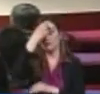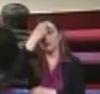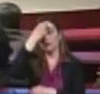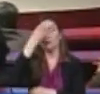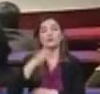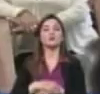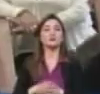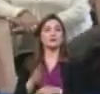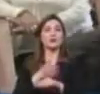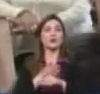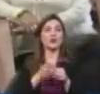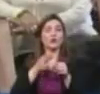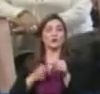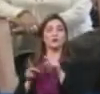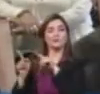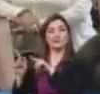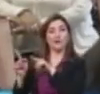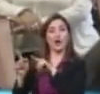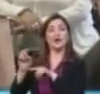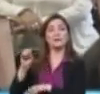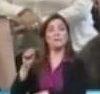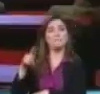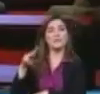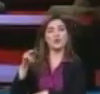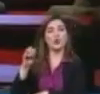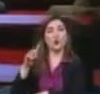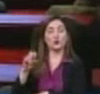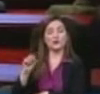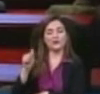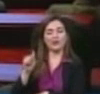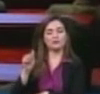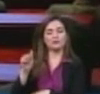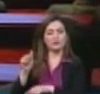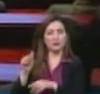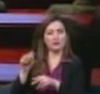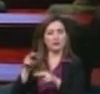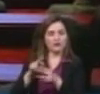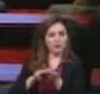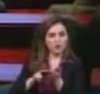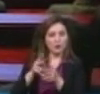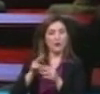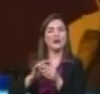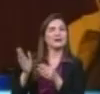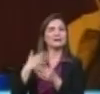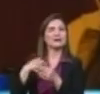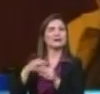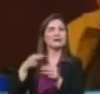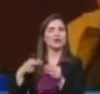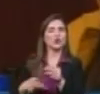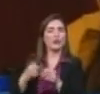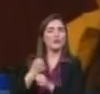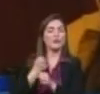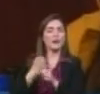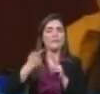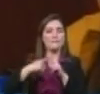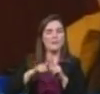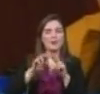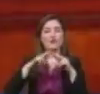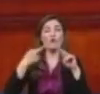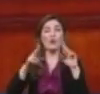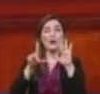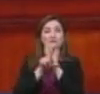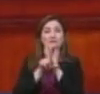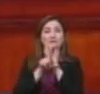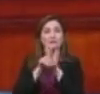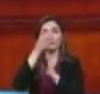Educación tras la renuncia de Augusto Espinosa a su presidencia. Una reunión que marca el inicio del trabajo para finalmente lograr las reformas a la